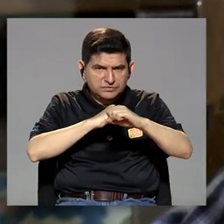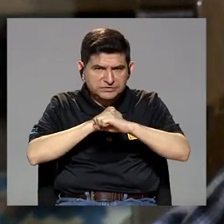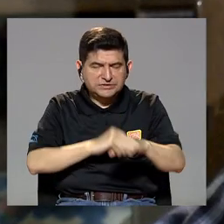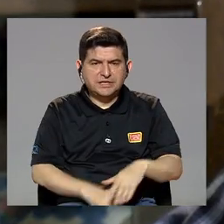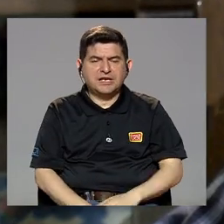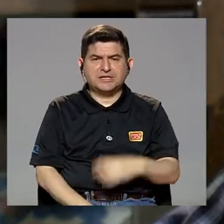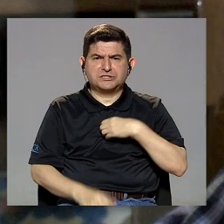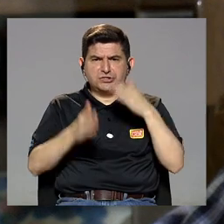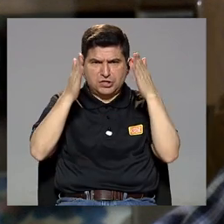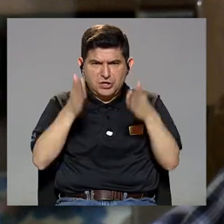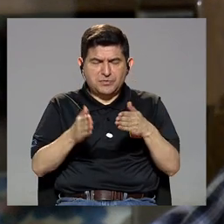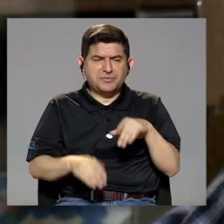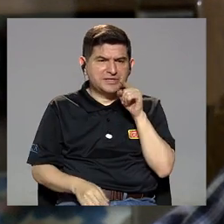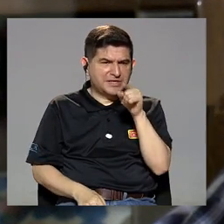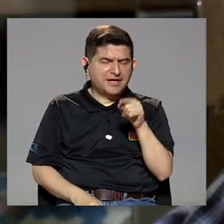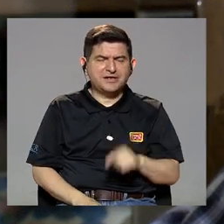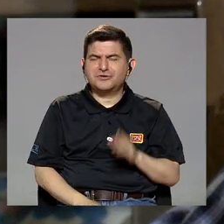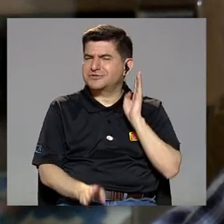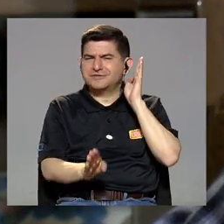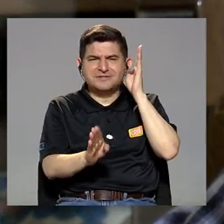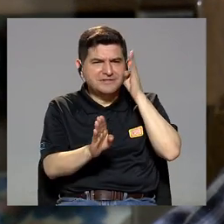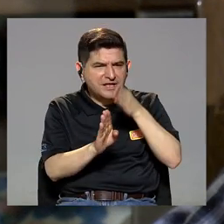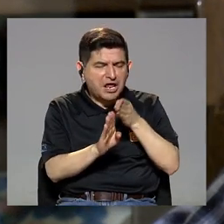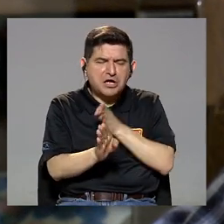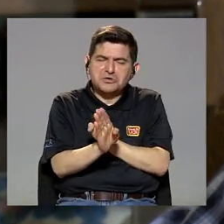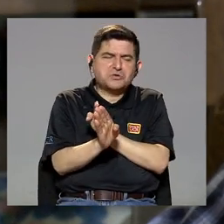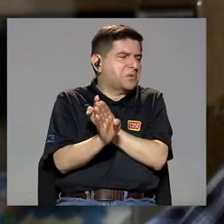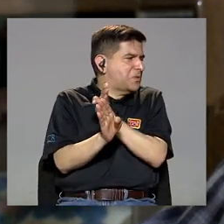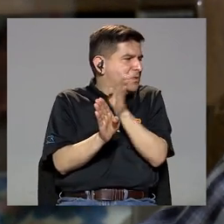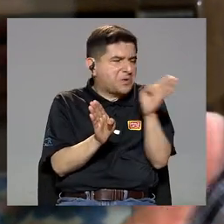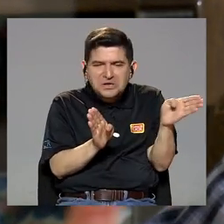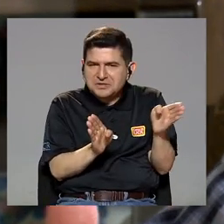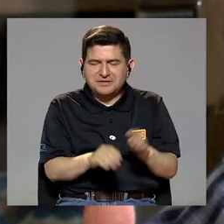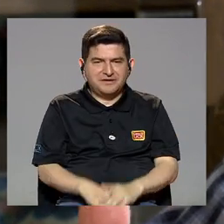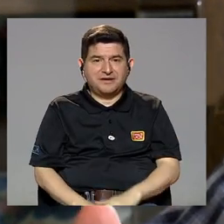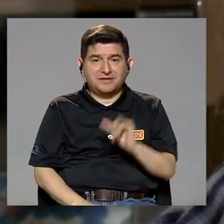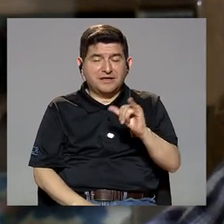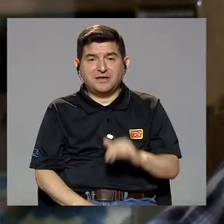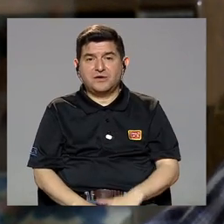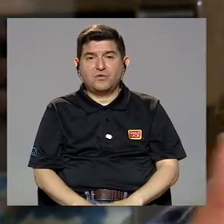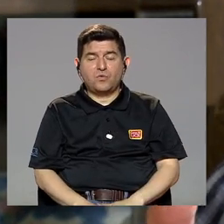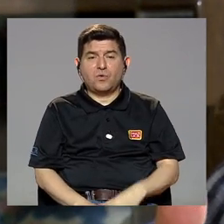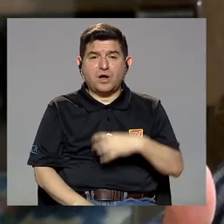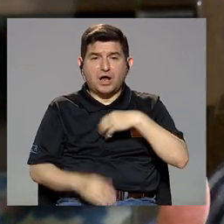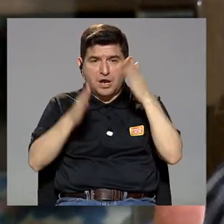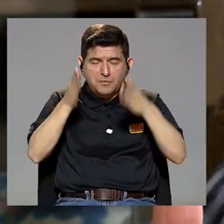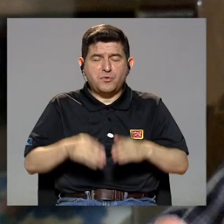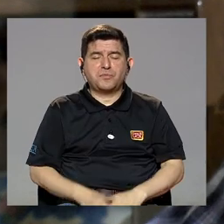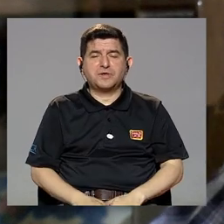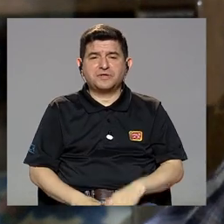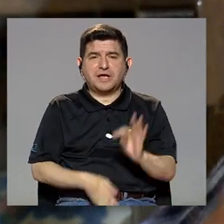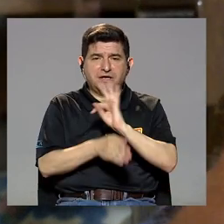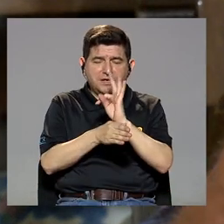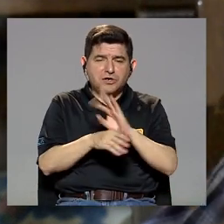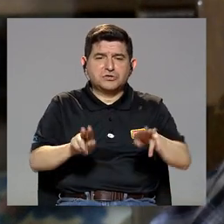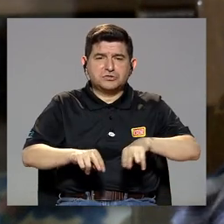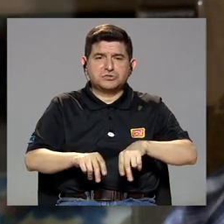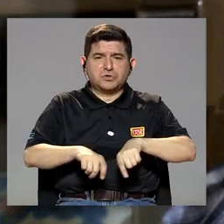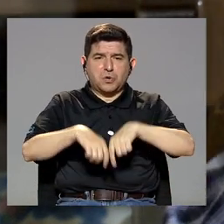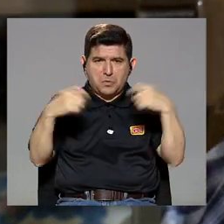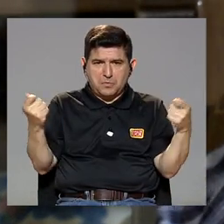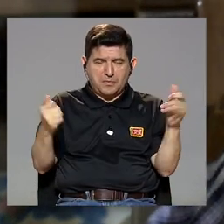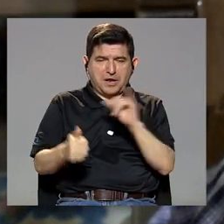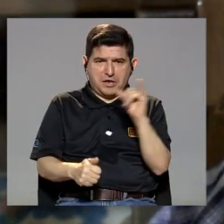dueños de las agencias directas indirectamente y los dueños de las televisoras y de los periódicos así como